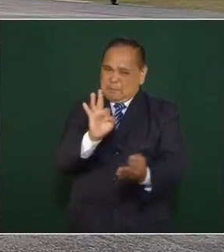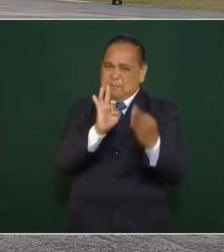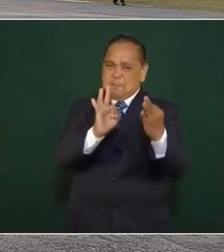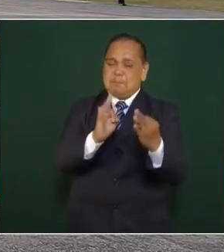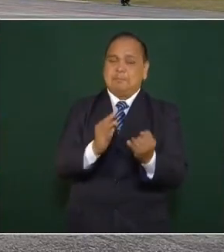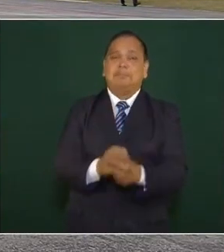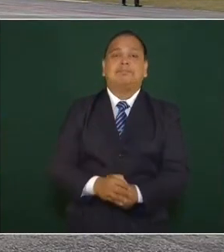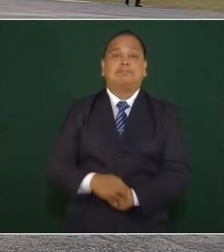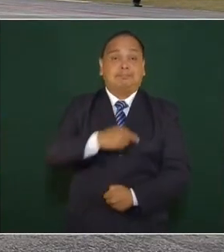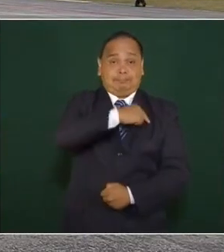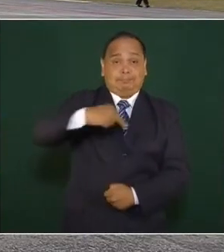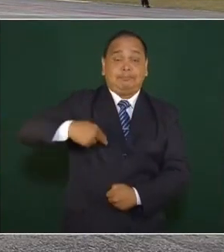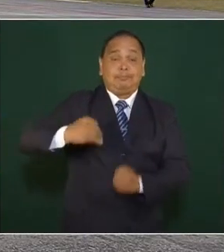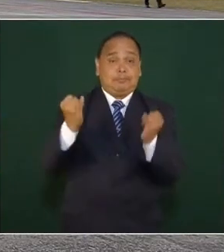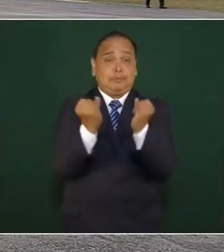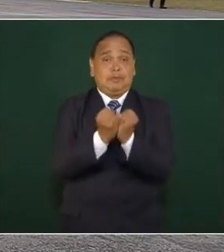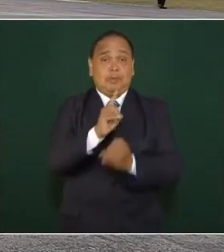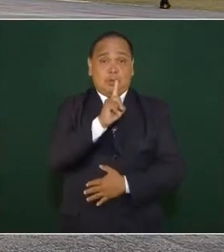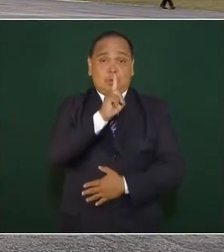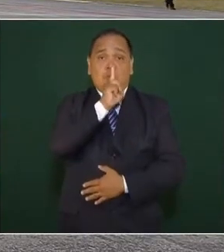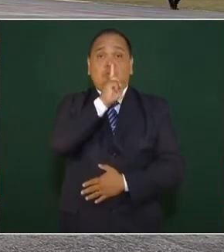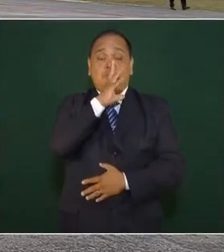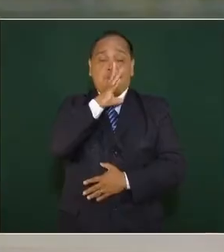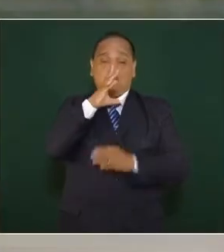guardar silencio, callar